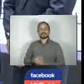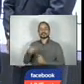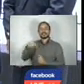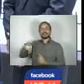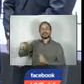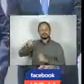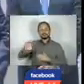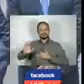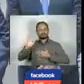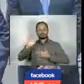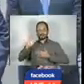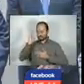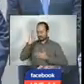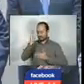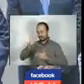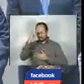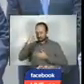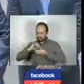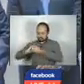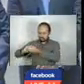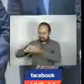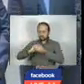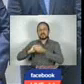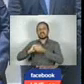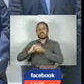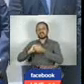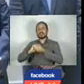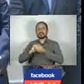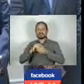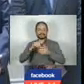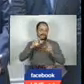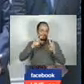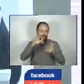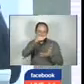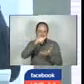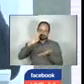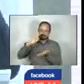trabajarán de forma coordinada para reducir la huella ambiental.